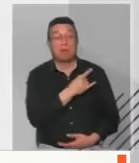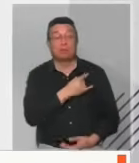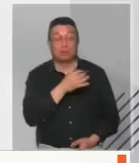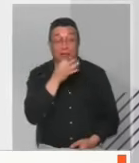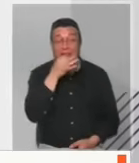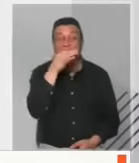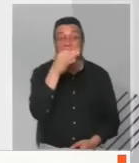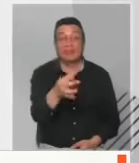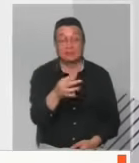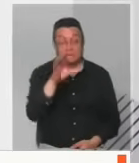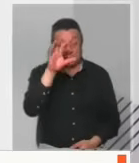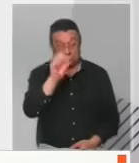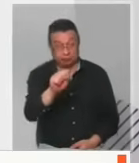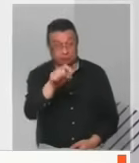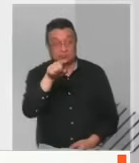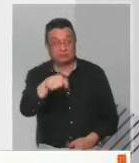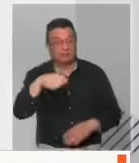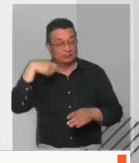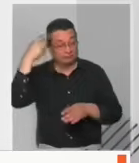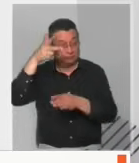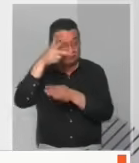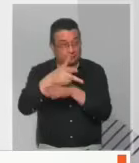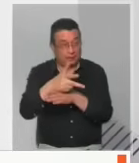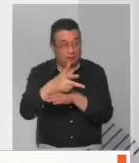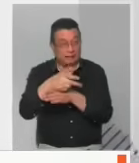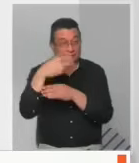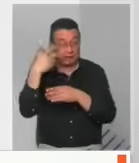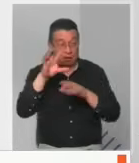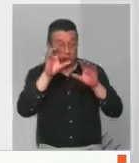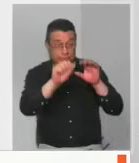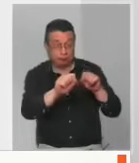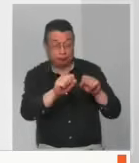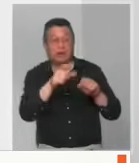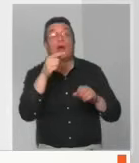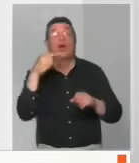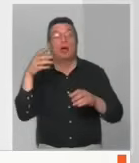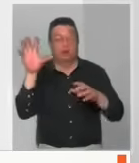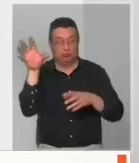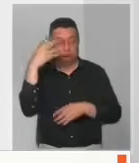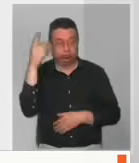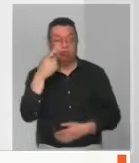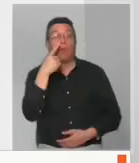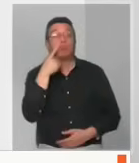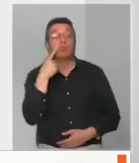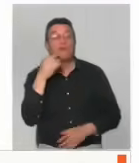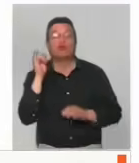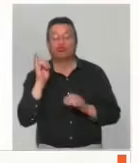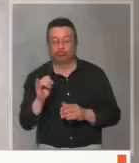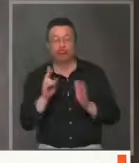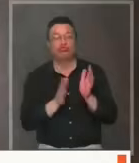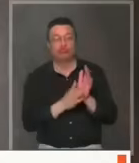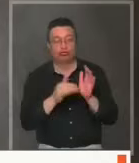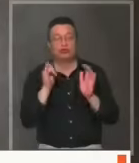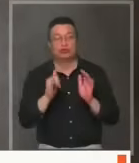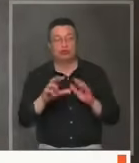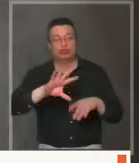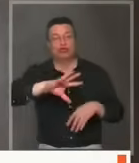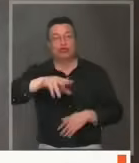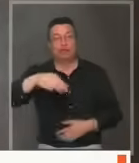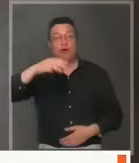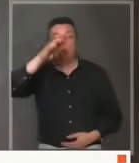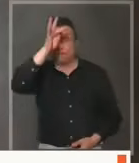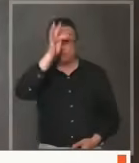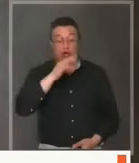tras detectar los hechos a través de las cámaras de televigilancia, patrullas corroboraron el robo y que funcionarios